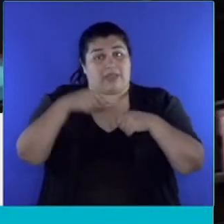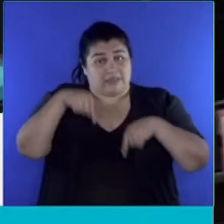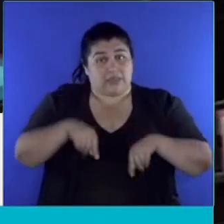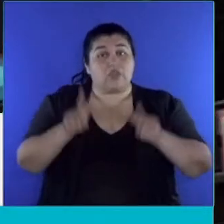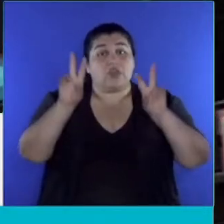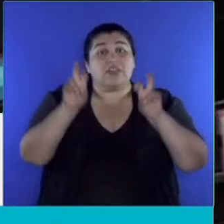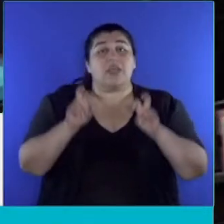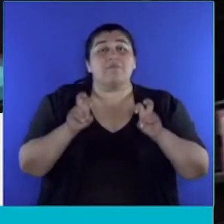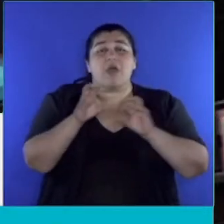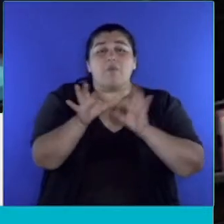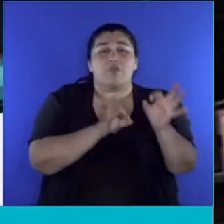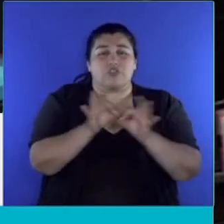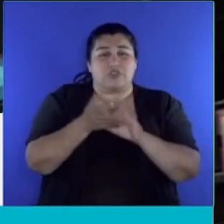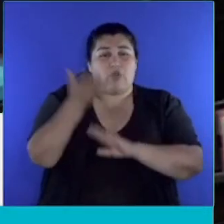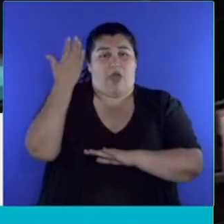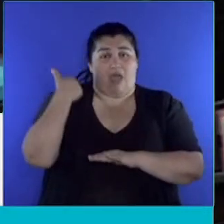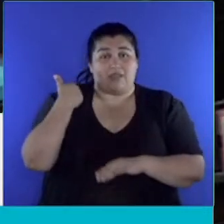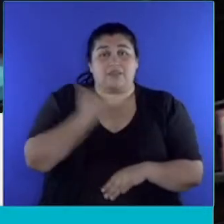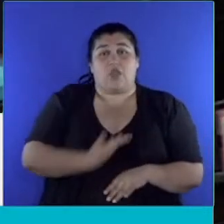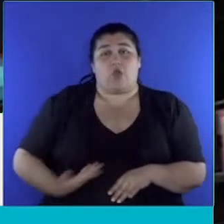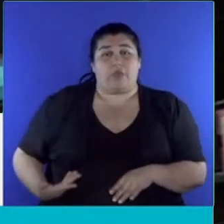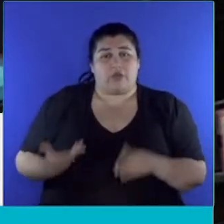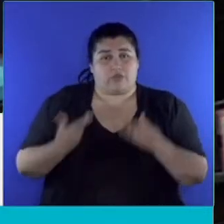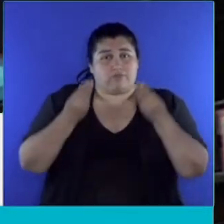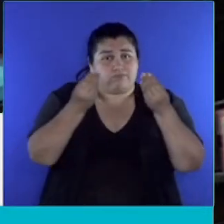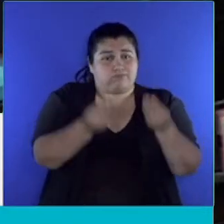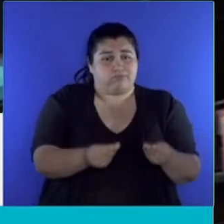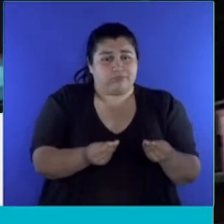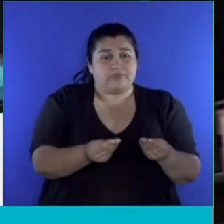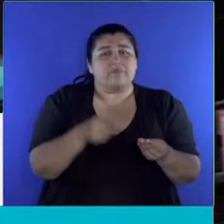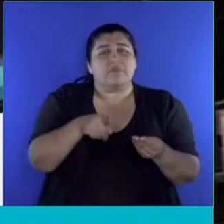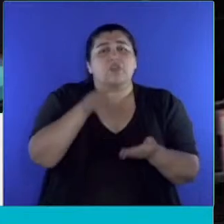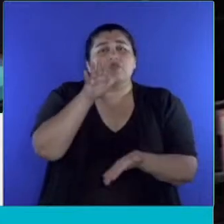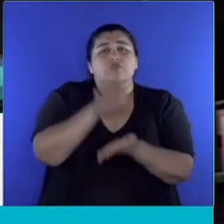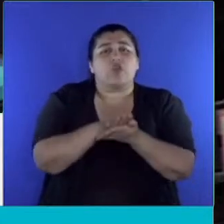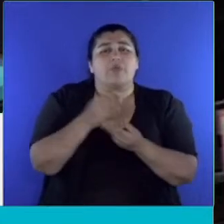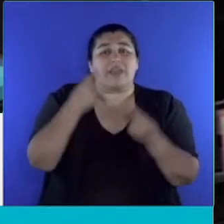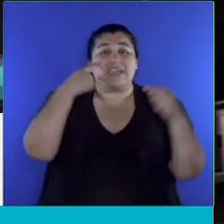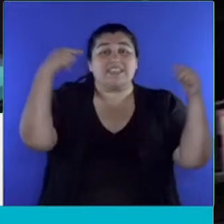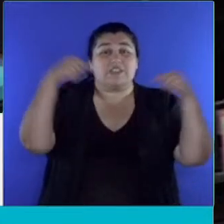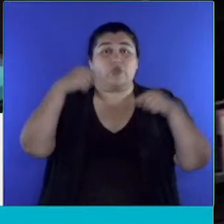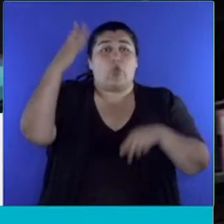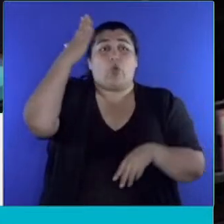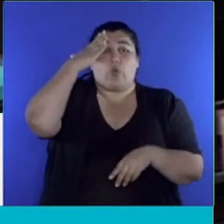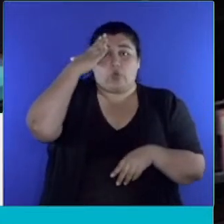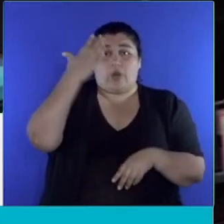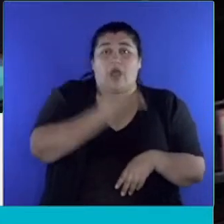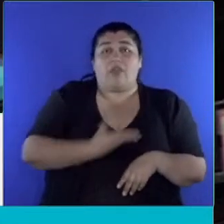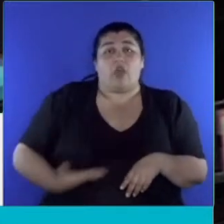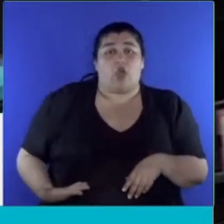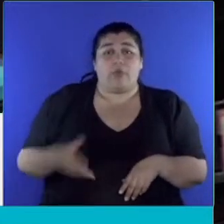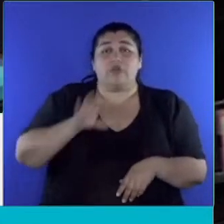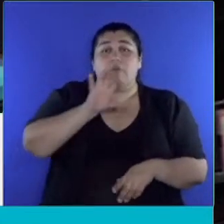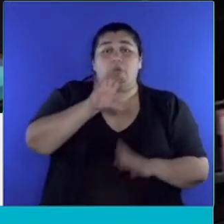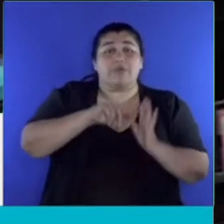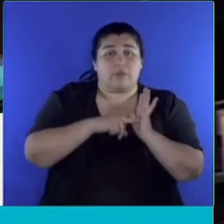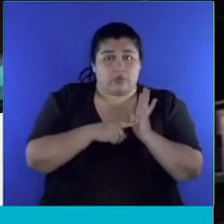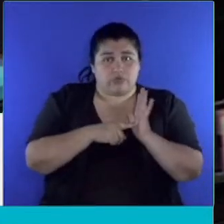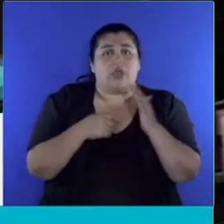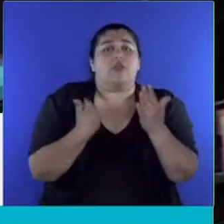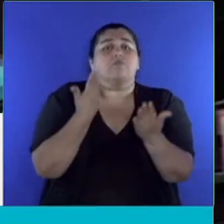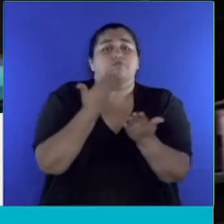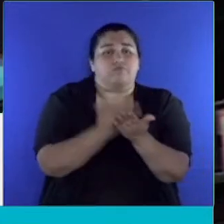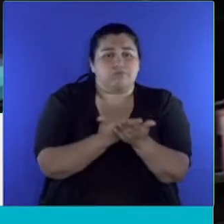un proyecto enviado por el Poder Ejecutivo, impulsado por el Instituto Cultural del Gobierno de la Provincia de Buenos